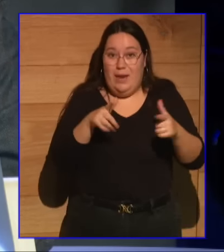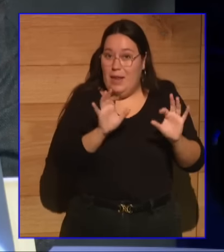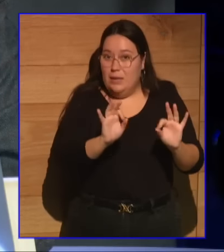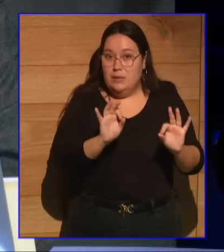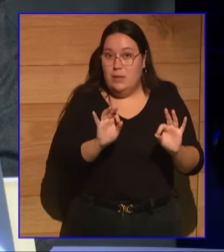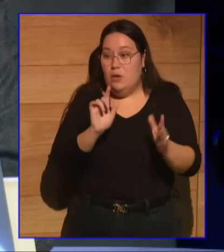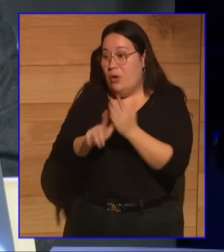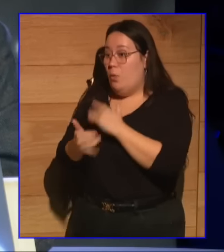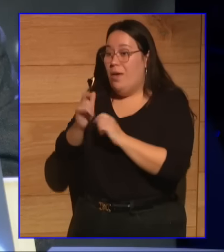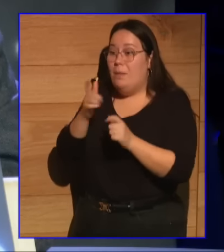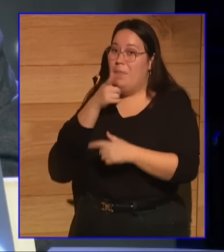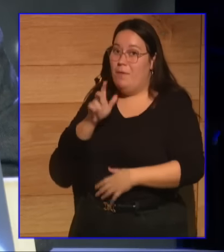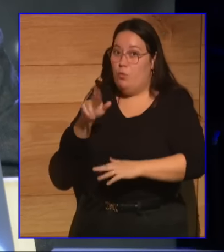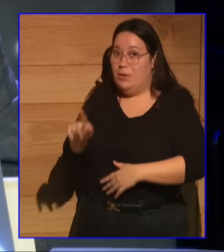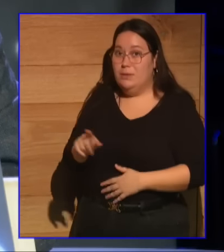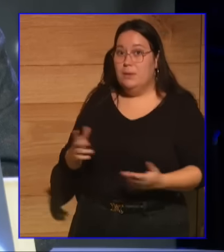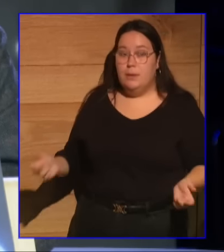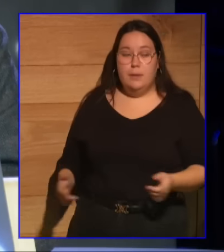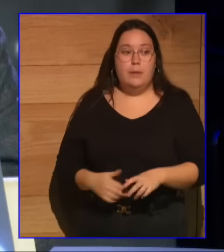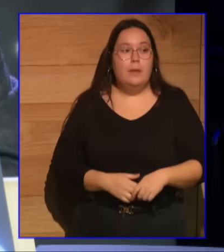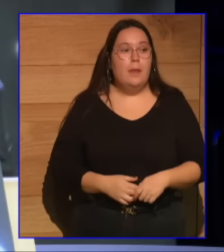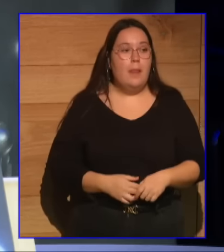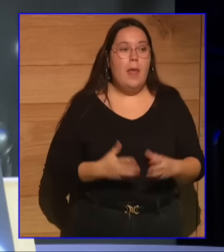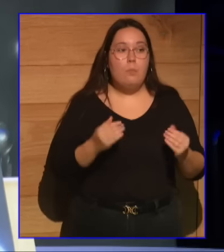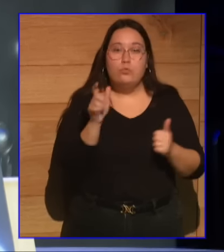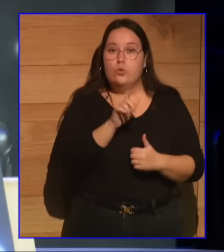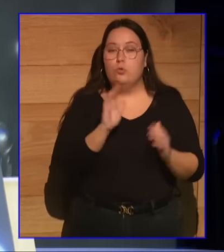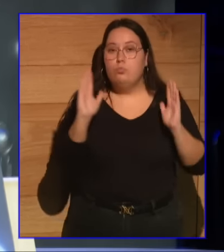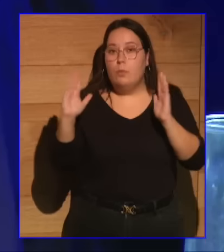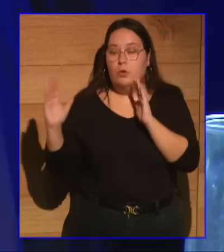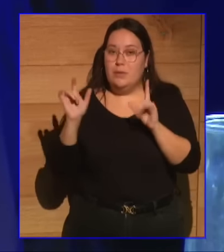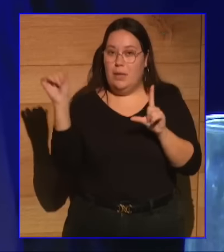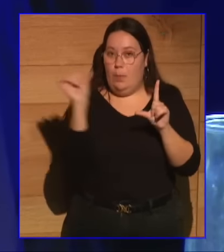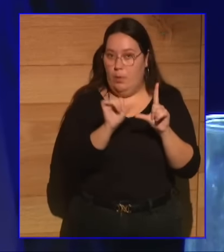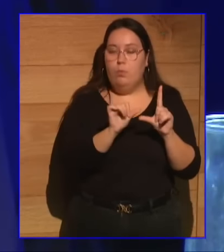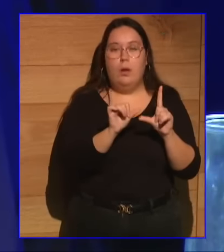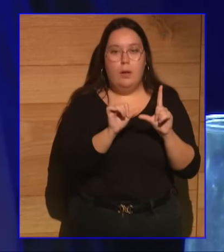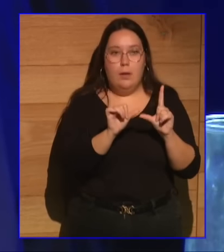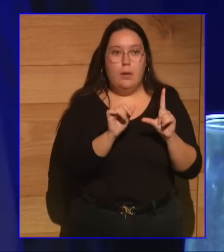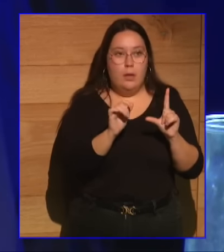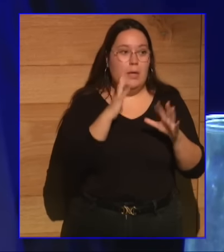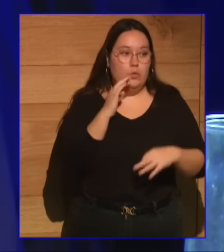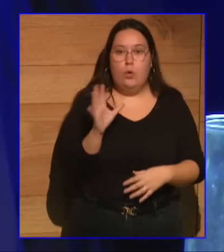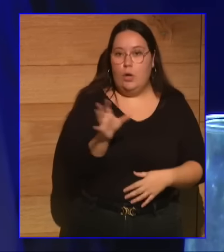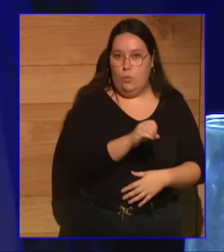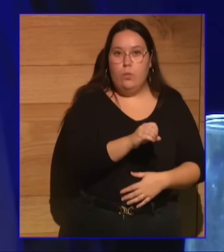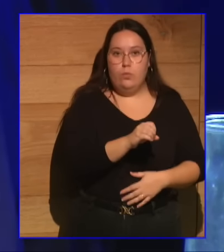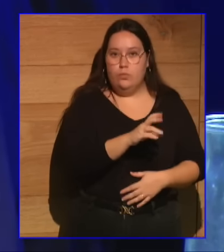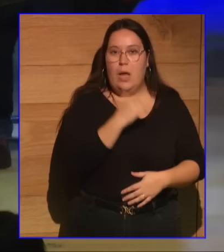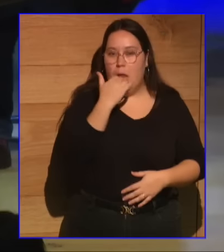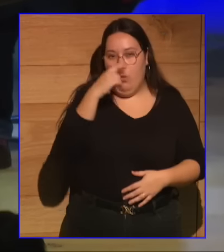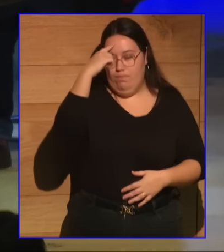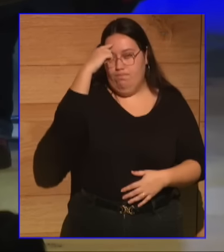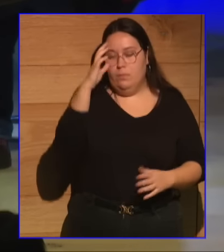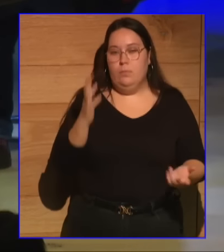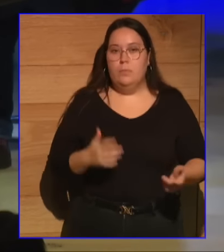no es el lenguaje de la palabra, no es otro. Hay muchos momentos a lo largo de la película, seguro que todos tenemos momentos, pero hay